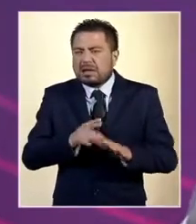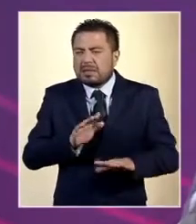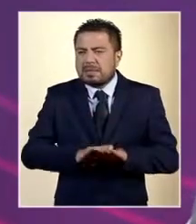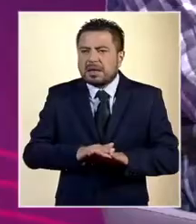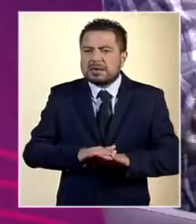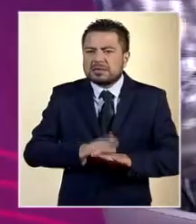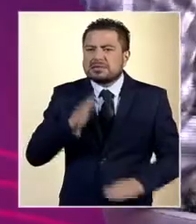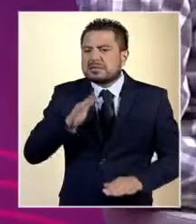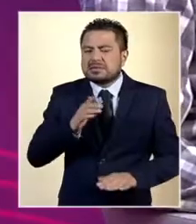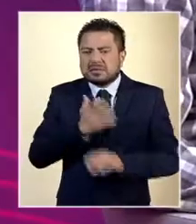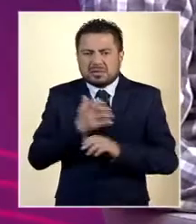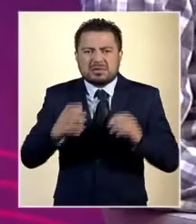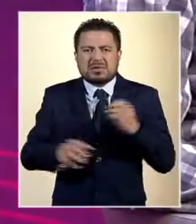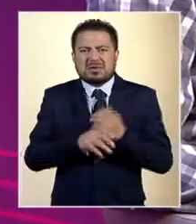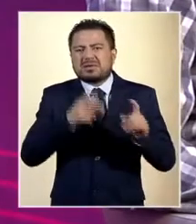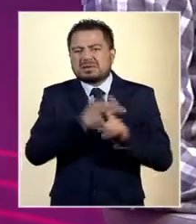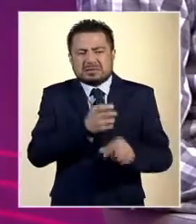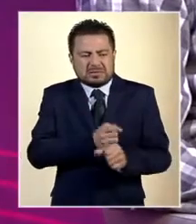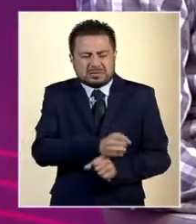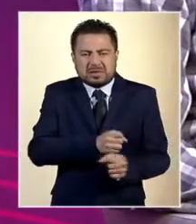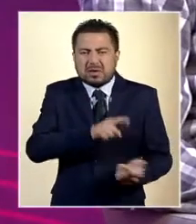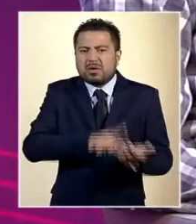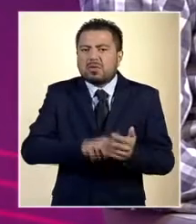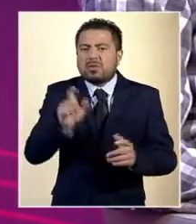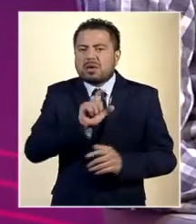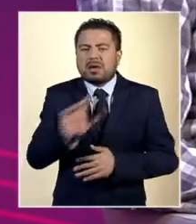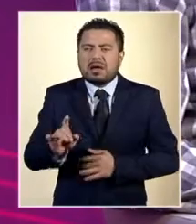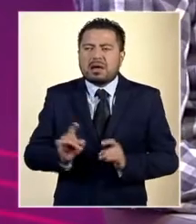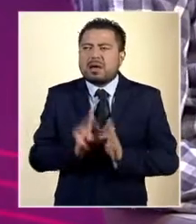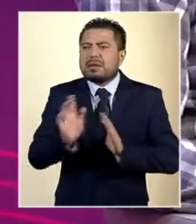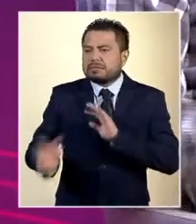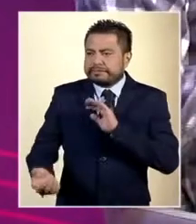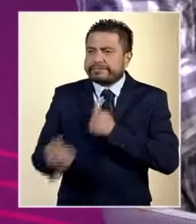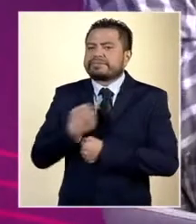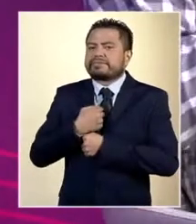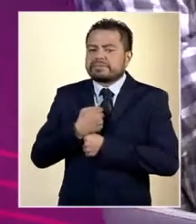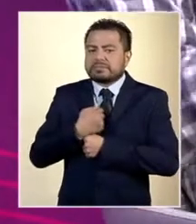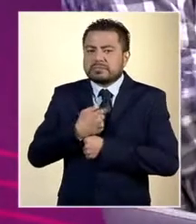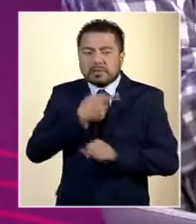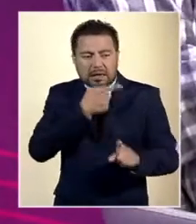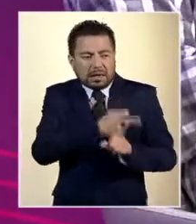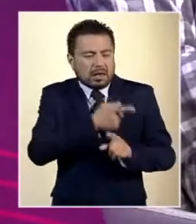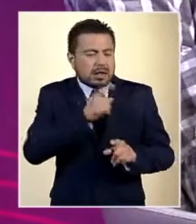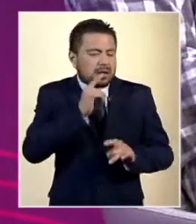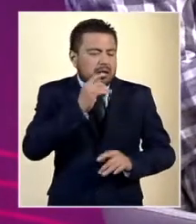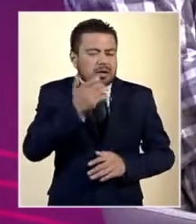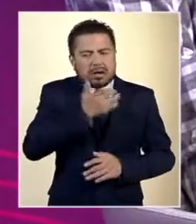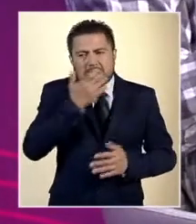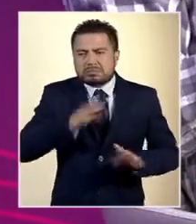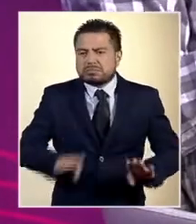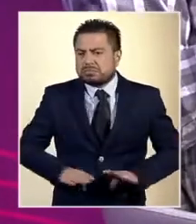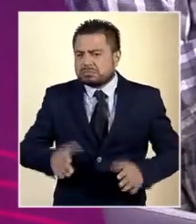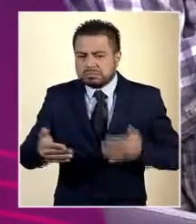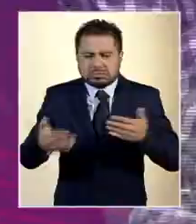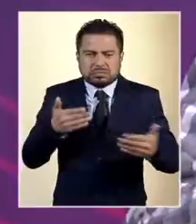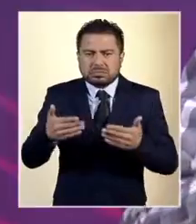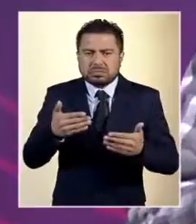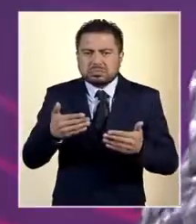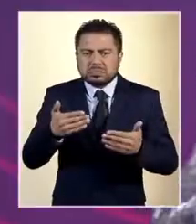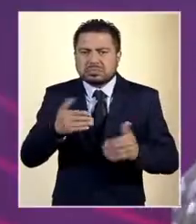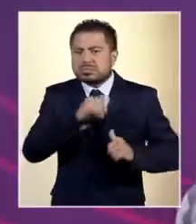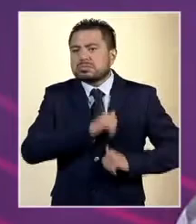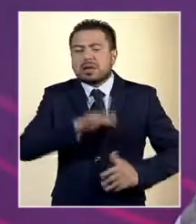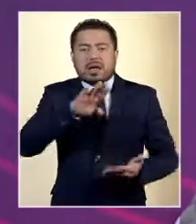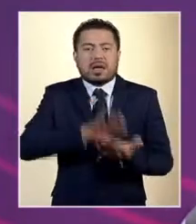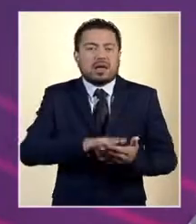más, este tipo de violencia cuando somos víctimas. Entonces, ese es como un poco el común denominador. Rascándole